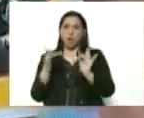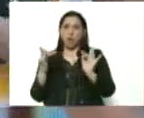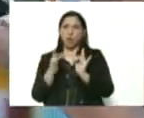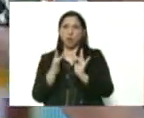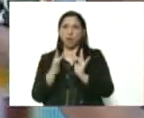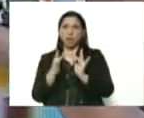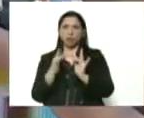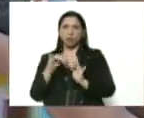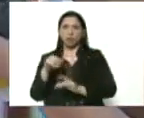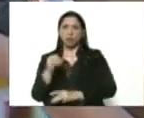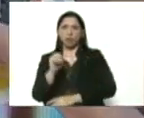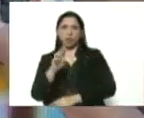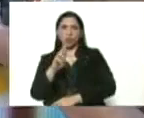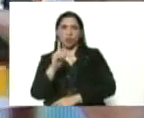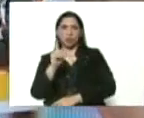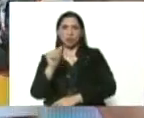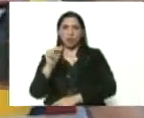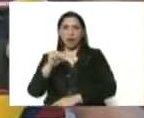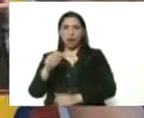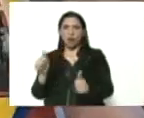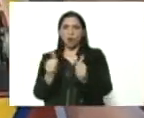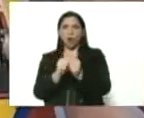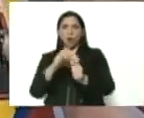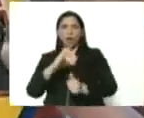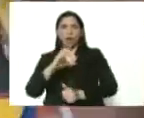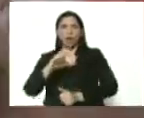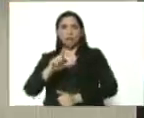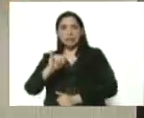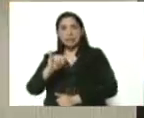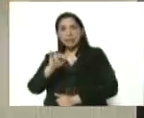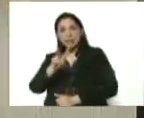Gudró con Cliver Alcalá Cordones.